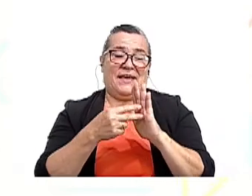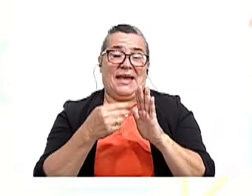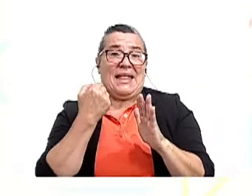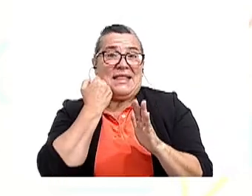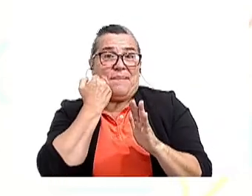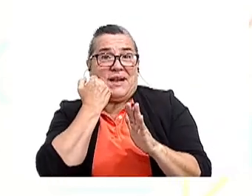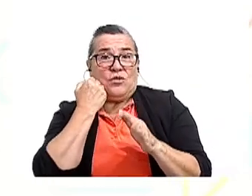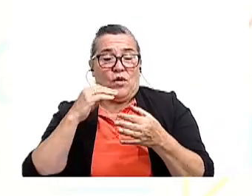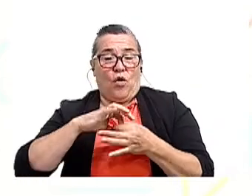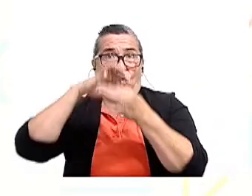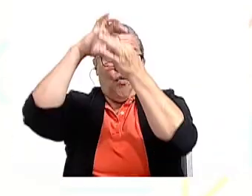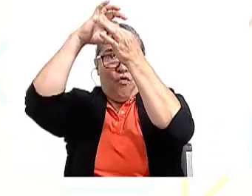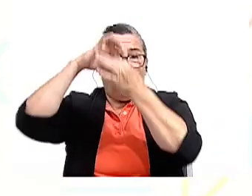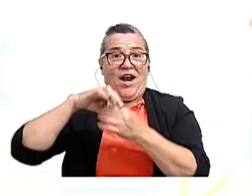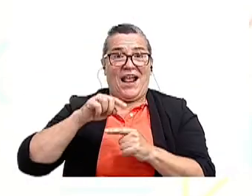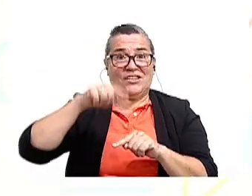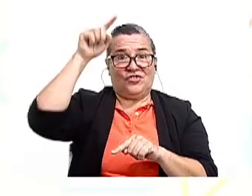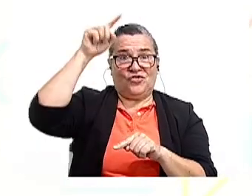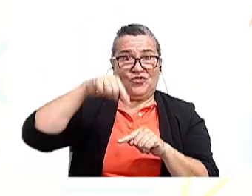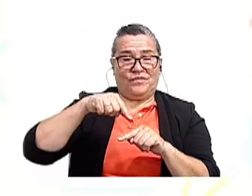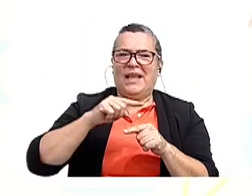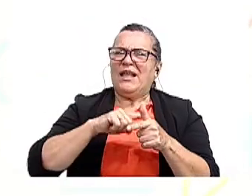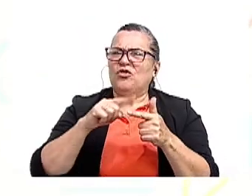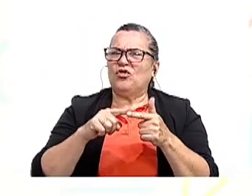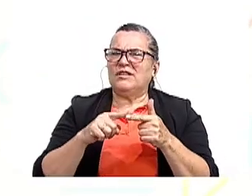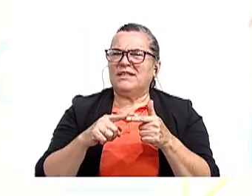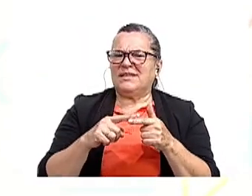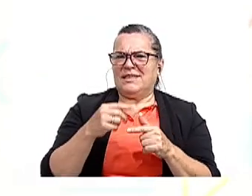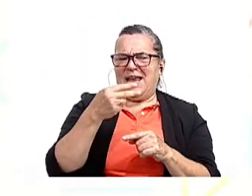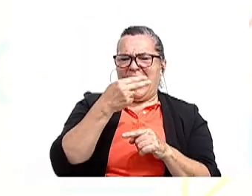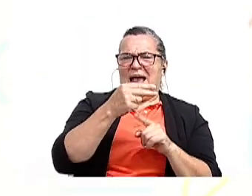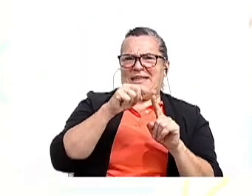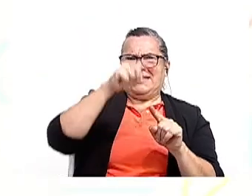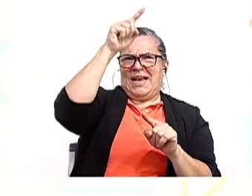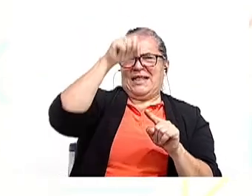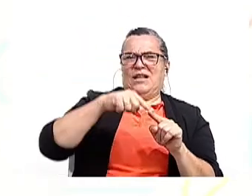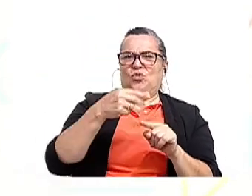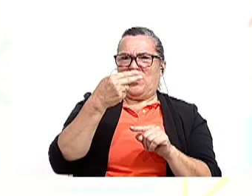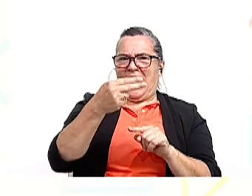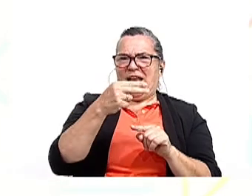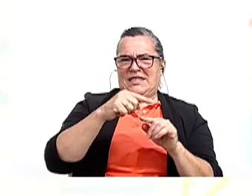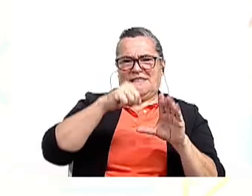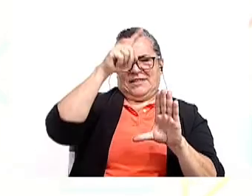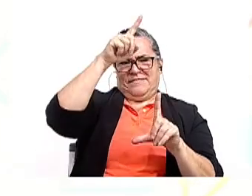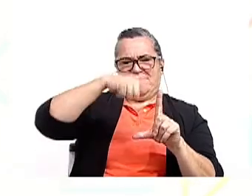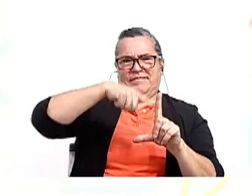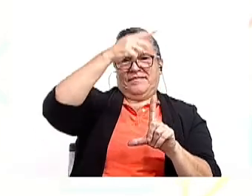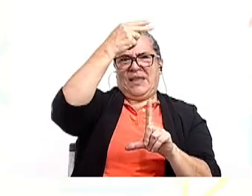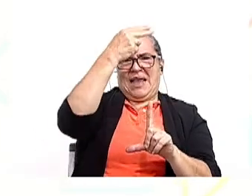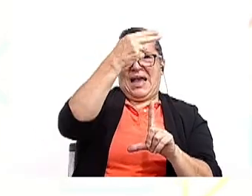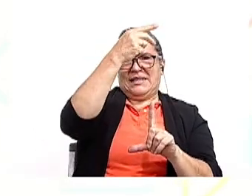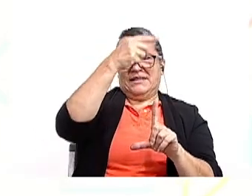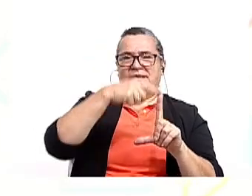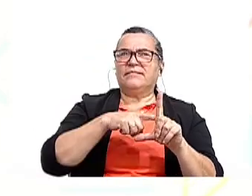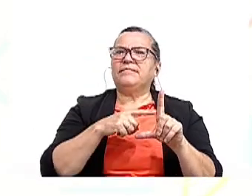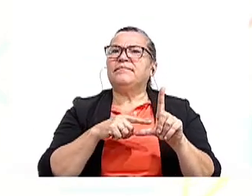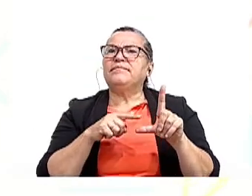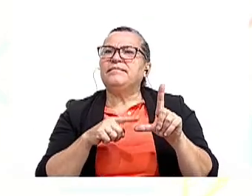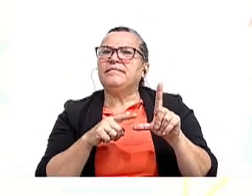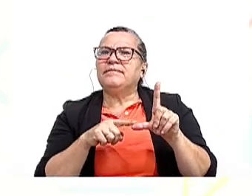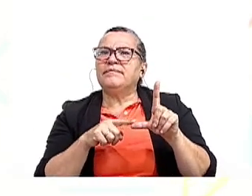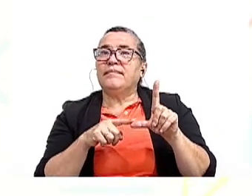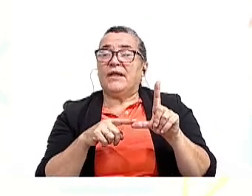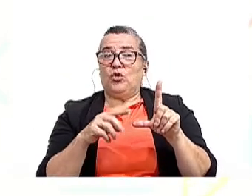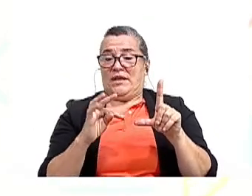altitud. Luego, h para nosotros va a representar la altitud. Por lo tanto, el criterio lo podemos expresar como T